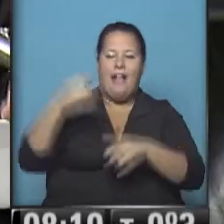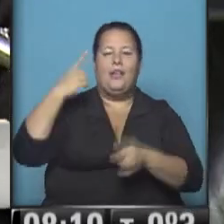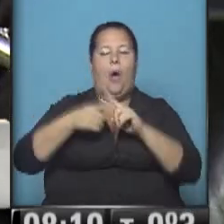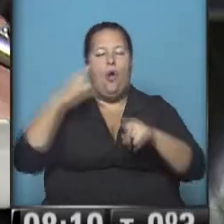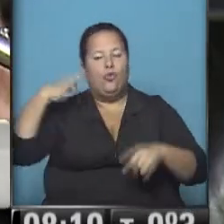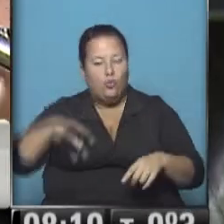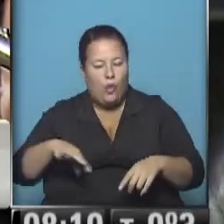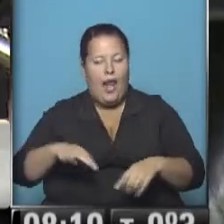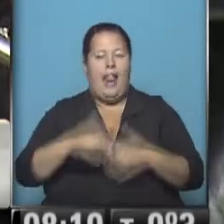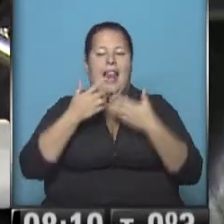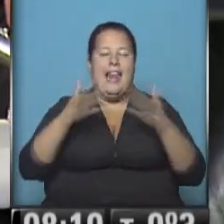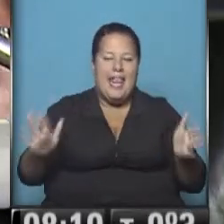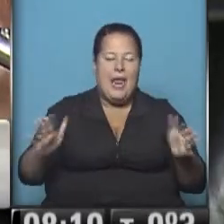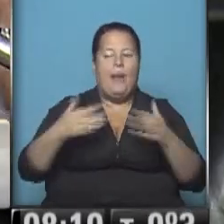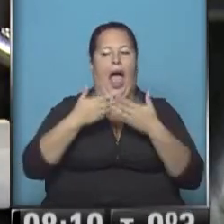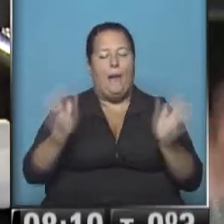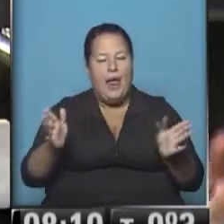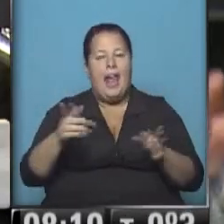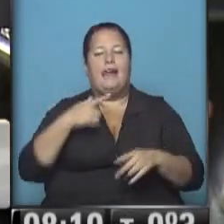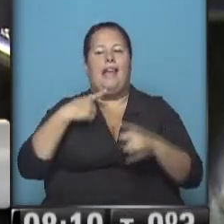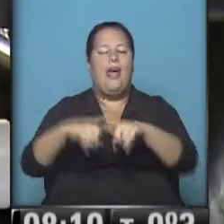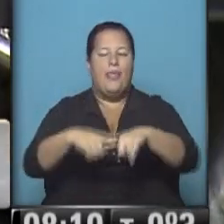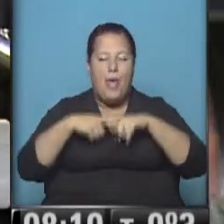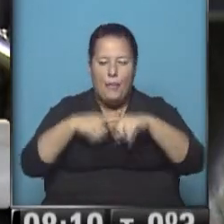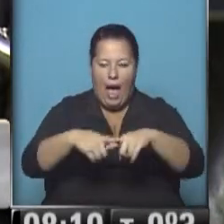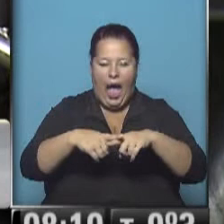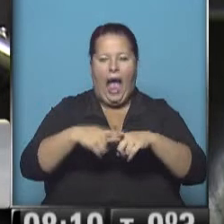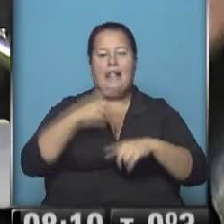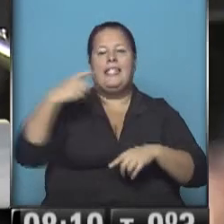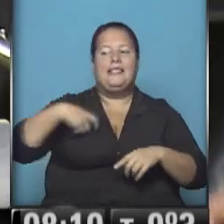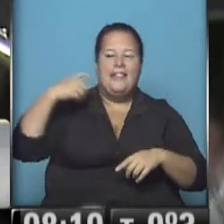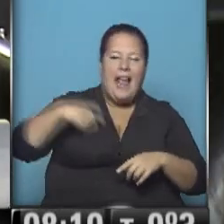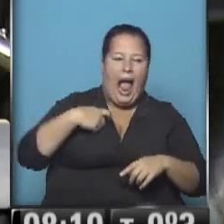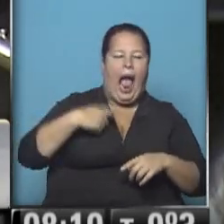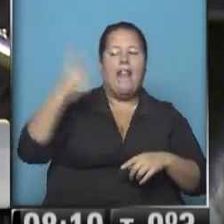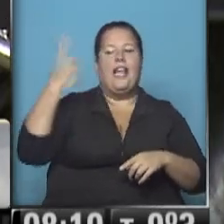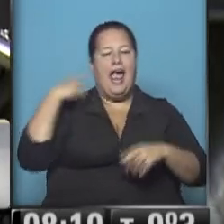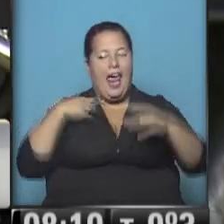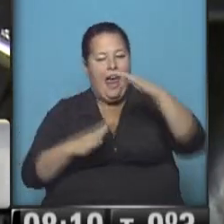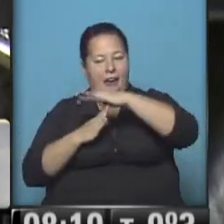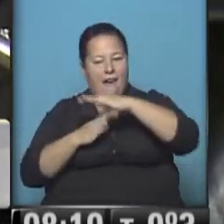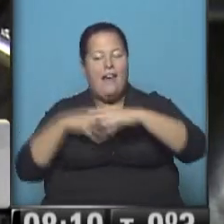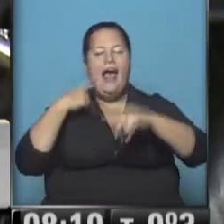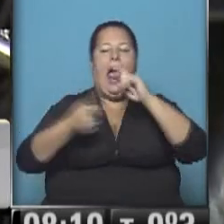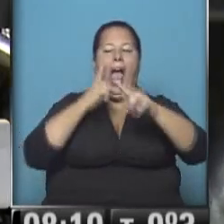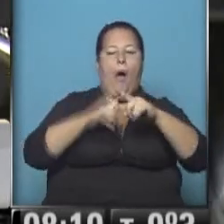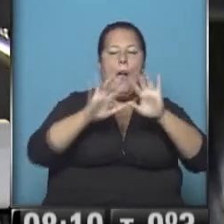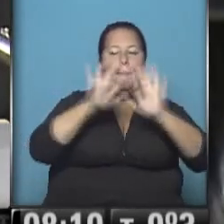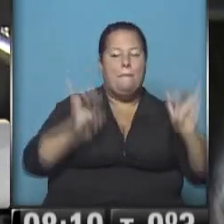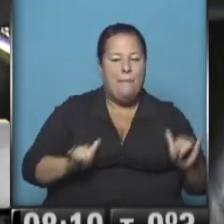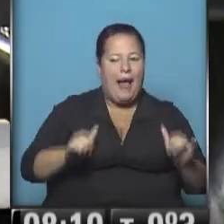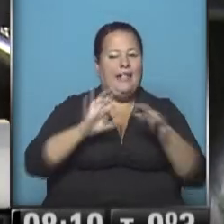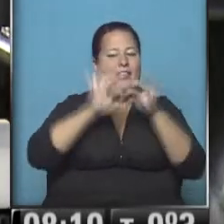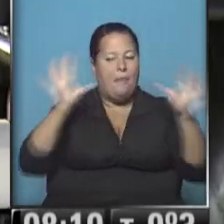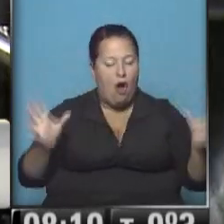paritarias libres, abiertas, donde discutan los sindicatos con las patronales y lleguen a un acuerdo en paz, en